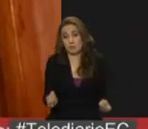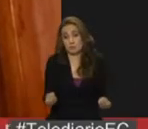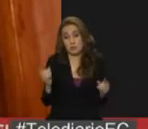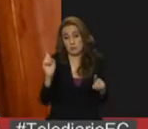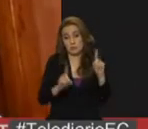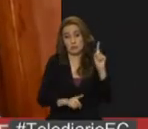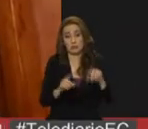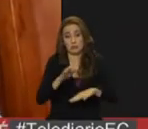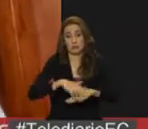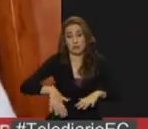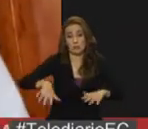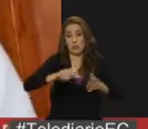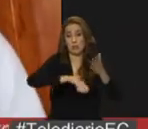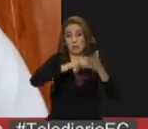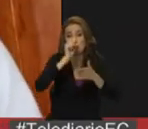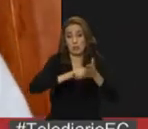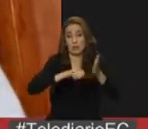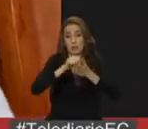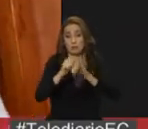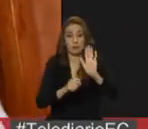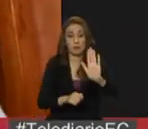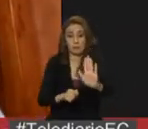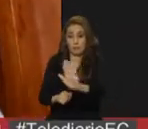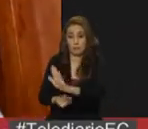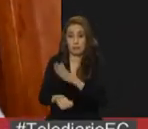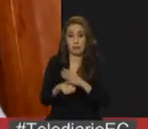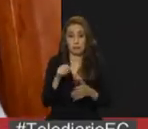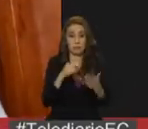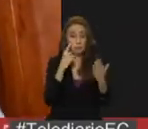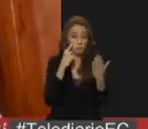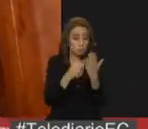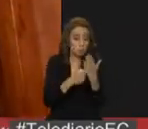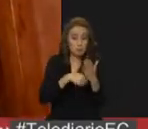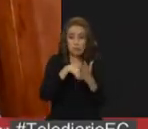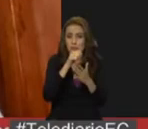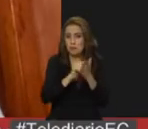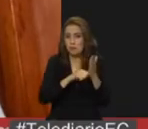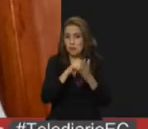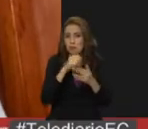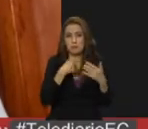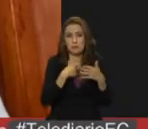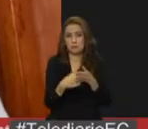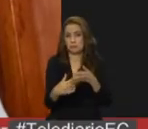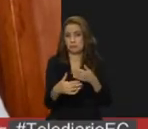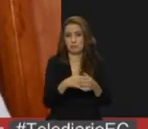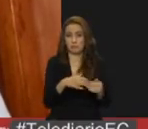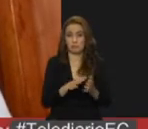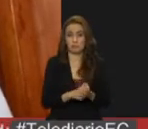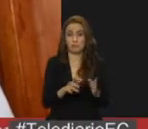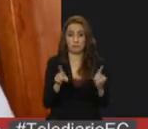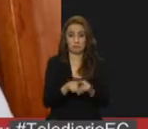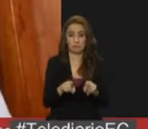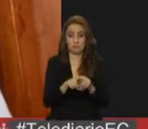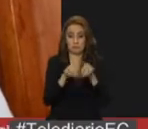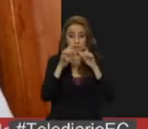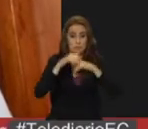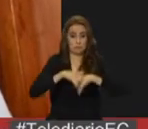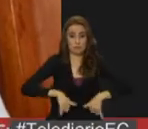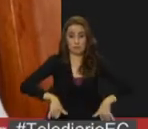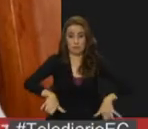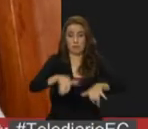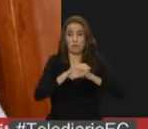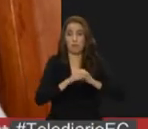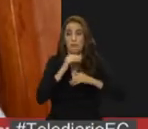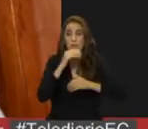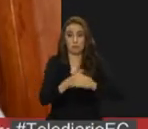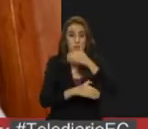quienes le piden la firma nada más, sin ninguna experiencia para asumir contratos millonarios. Es de la estructura